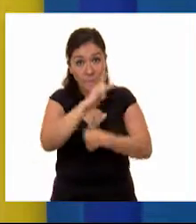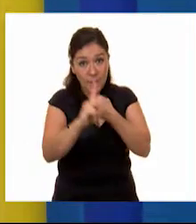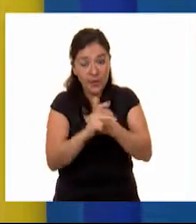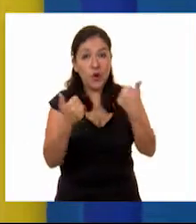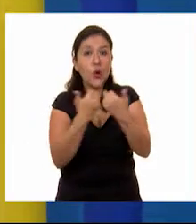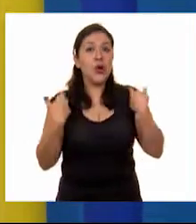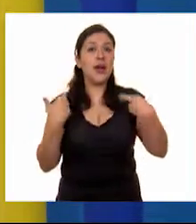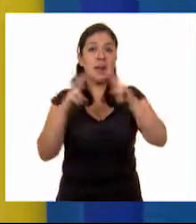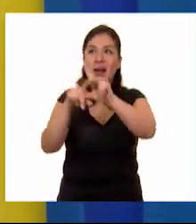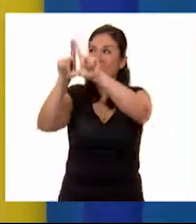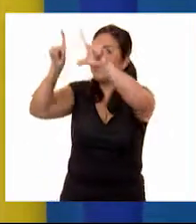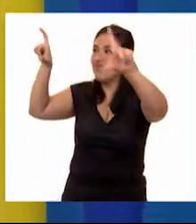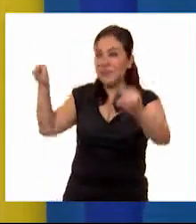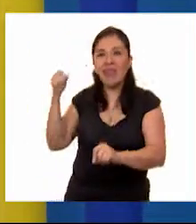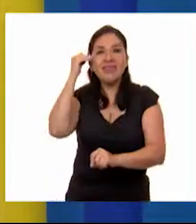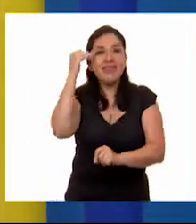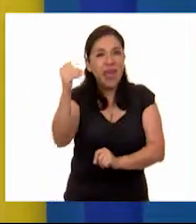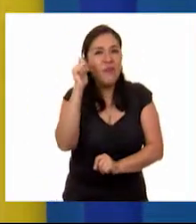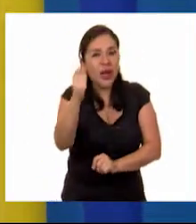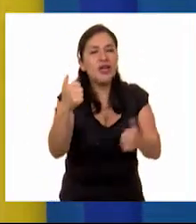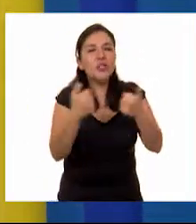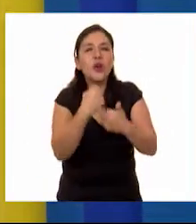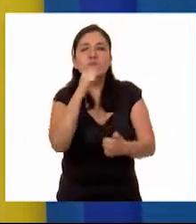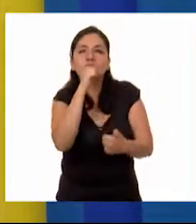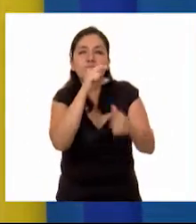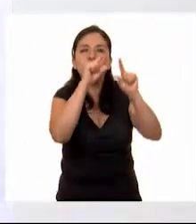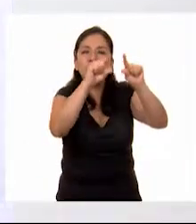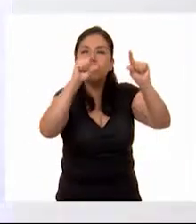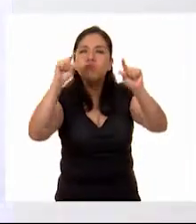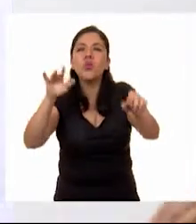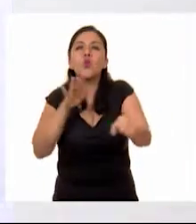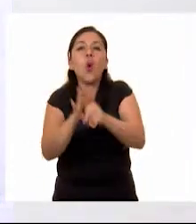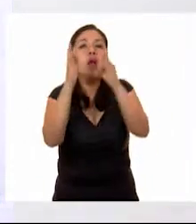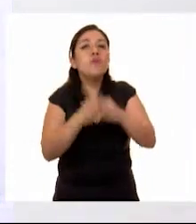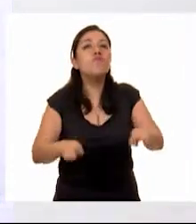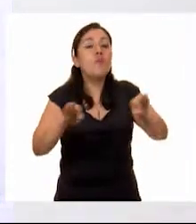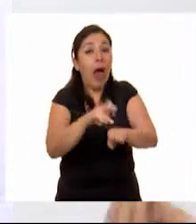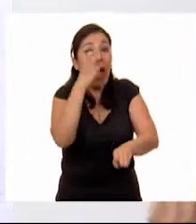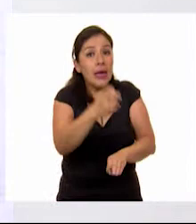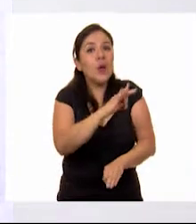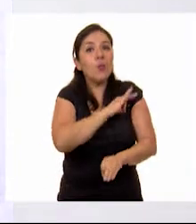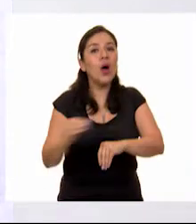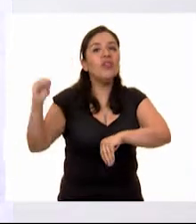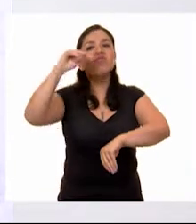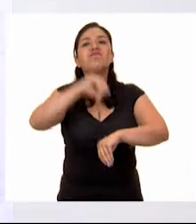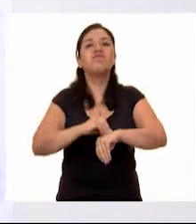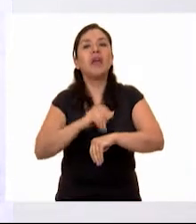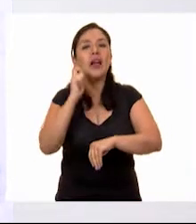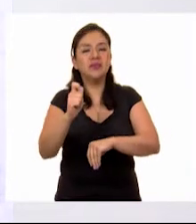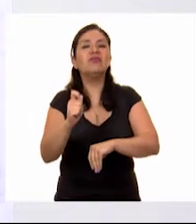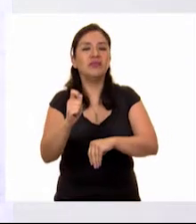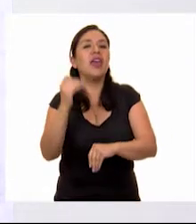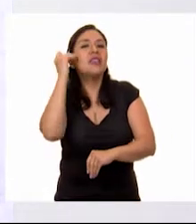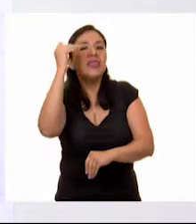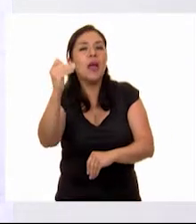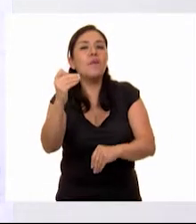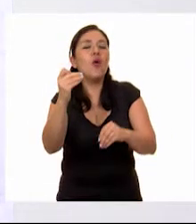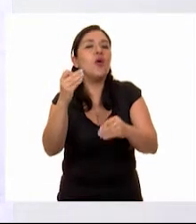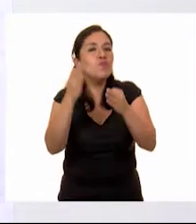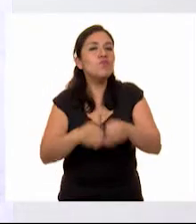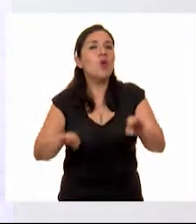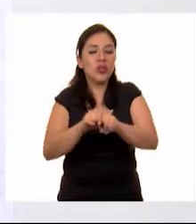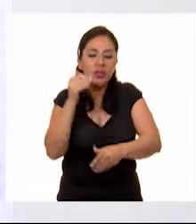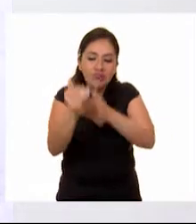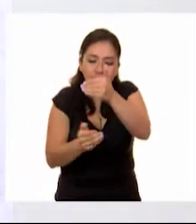representamos en nuestra línea del tiempo, señalando los hechos que compartieron y permitieron la consolidación de las etapas